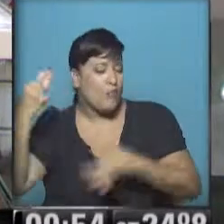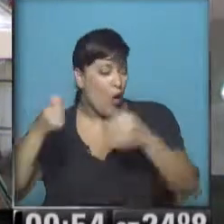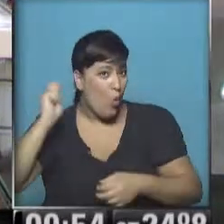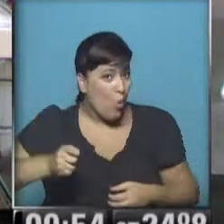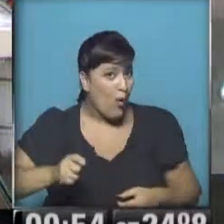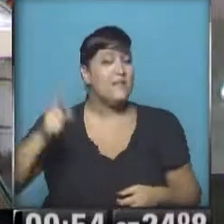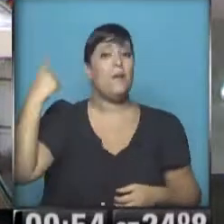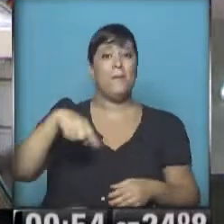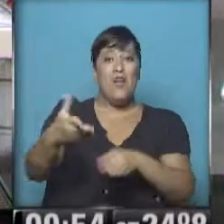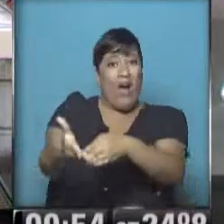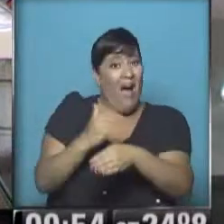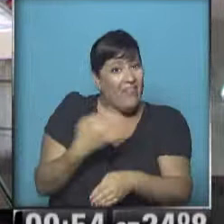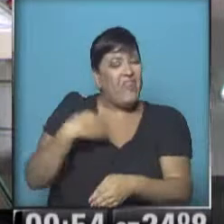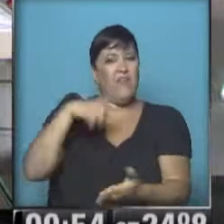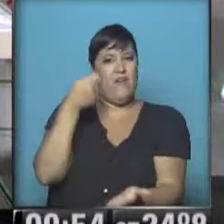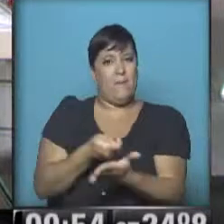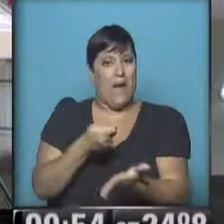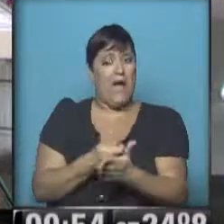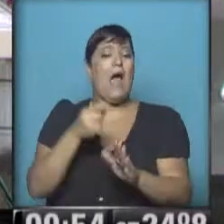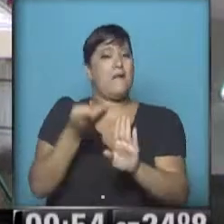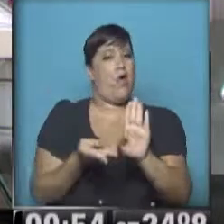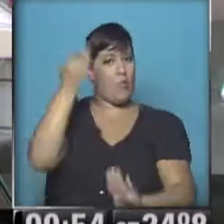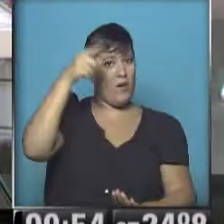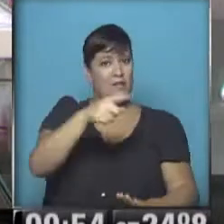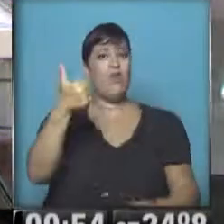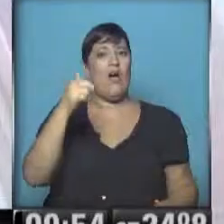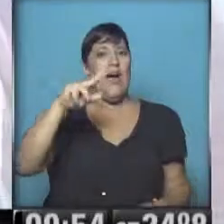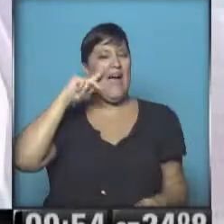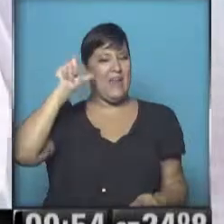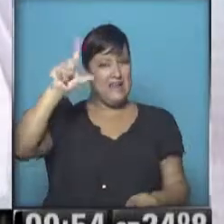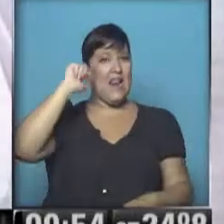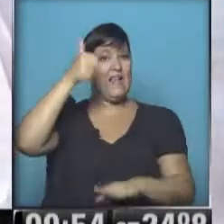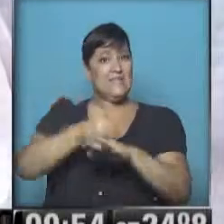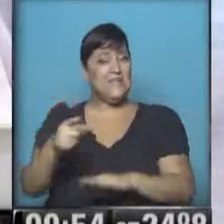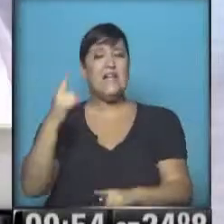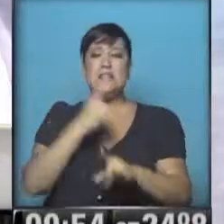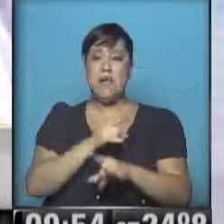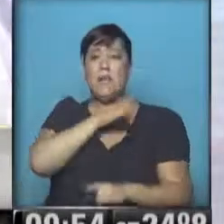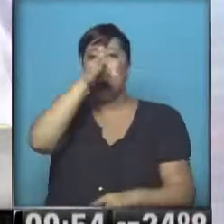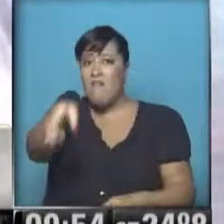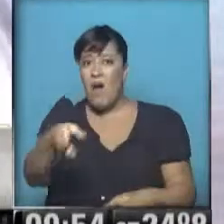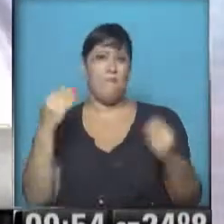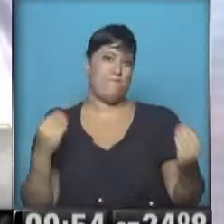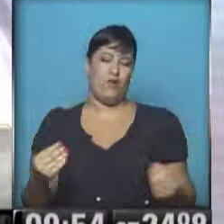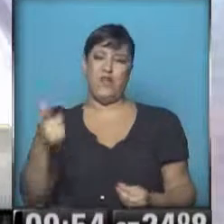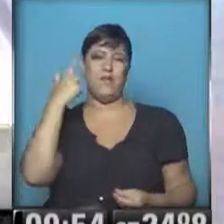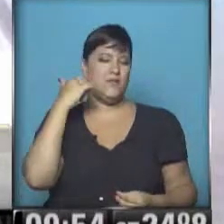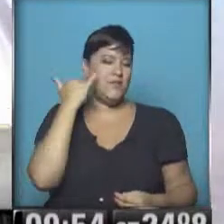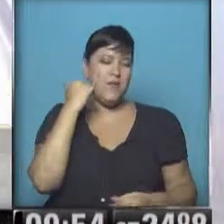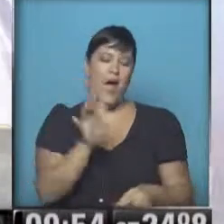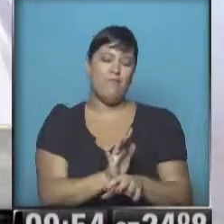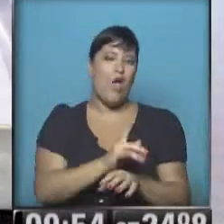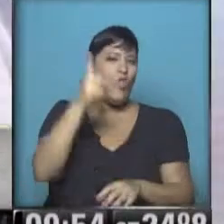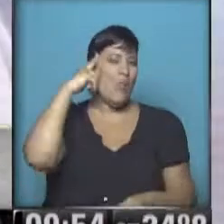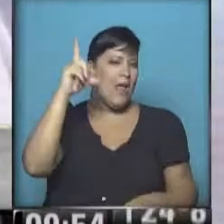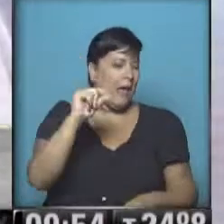momento ya tenés que pagar si hay que pagar más a partir de hoy ahora imaginen hasta en un lugar que cada vez que tenemos que ir es porque ya tenemos el dolor de cabeza